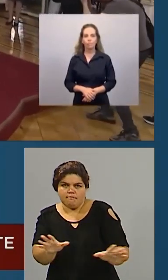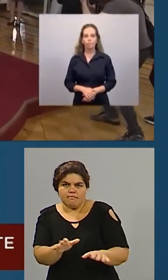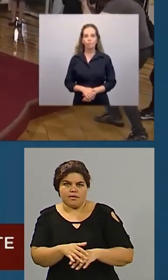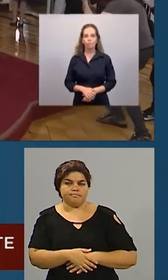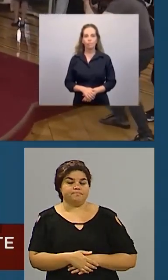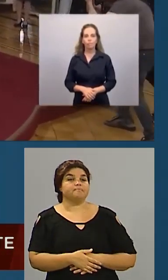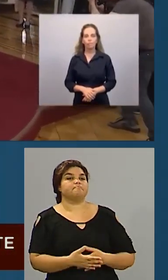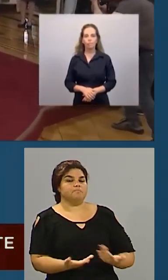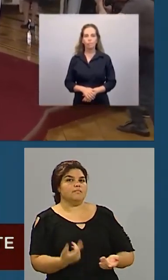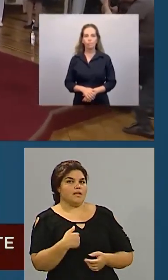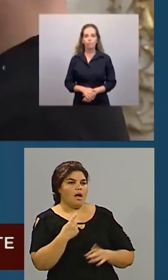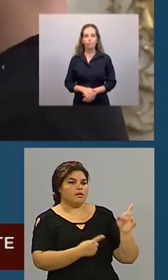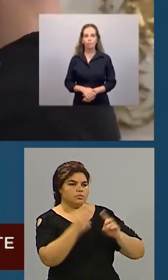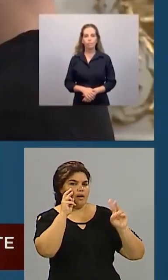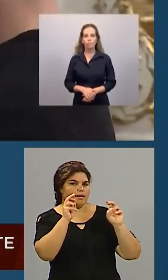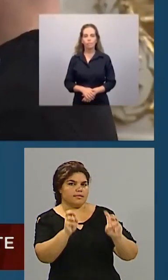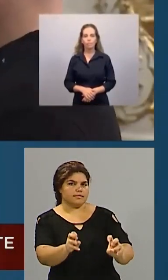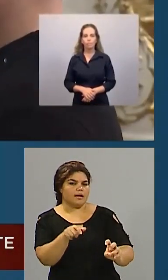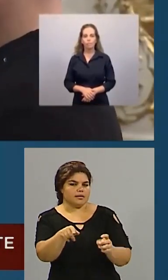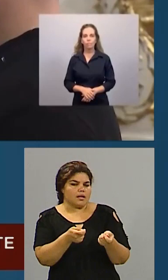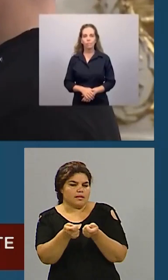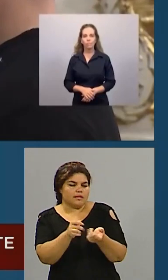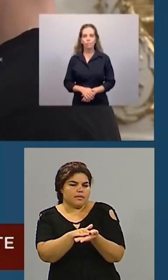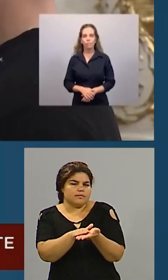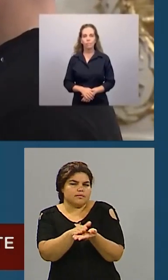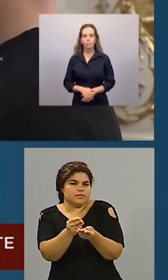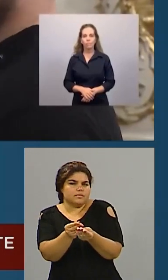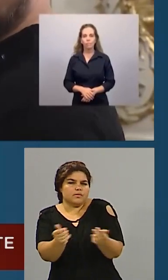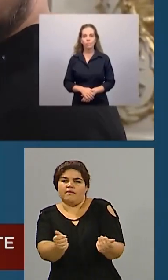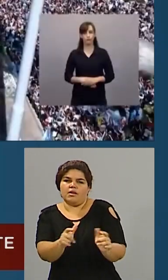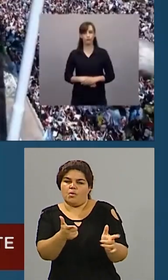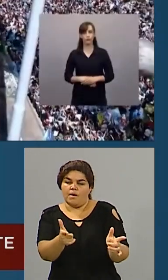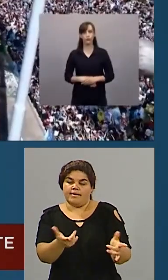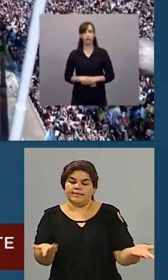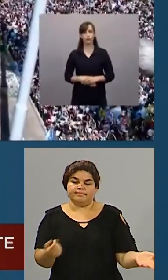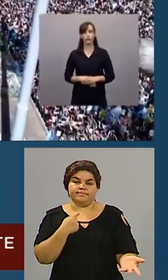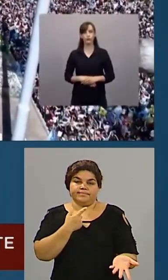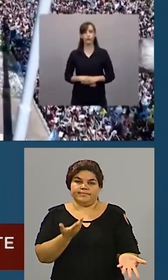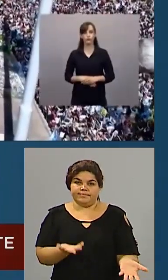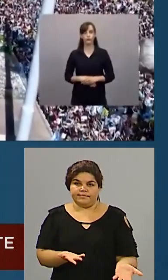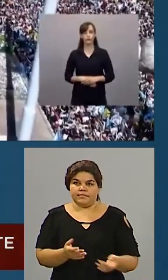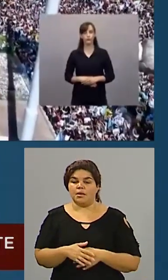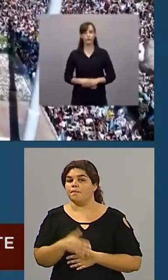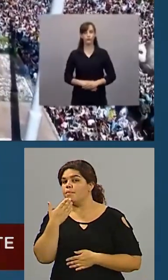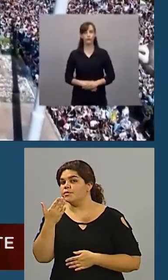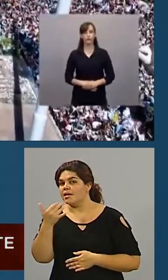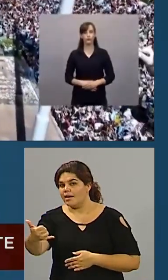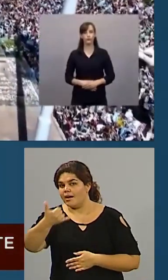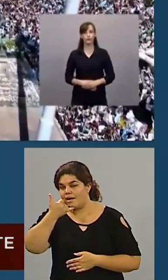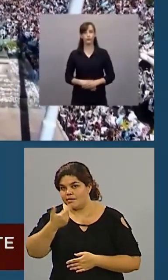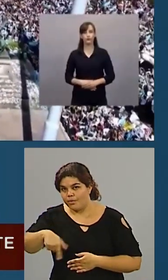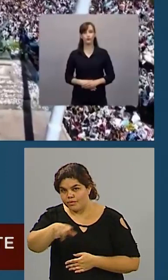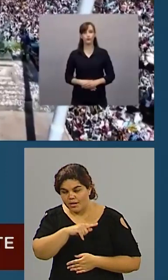estaría sucediendo. Muchísimas gracias, Hugo. Como siempre, un placer poder hablar con vos. Muchas gracias a ustedes. Gracias por comunicarse. Hasta